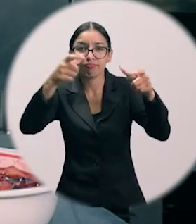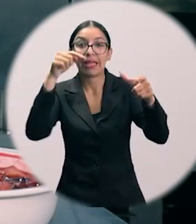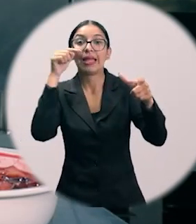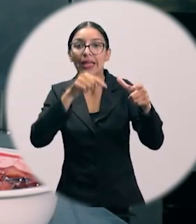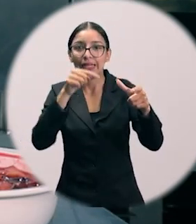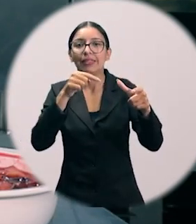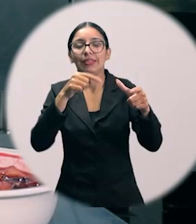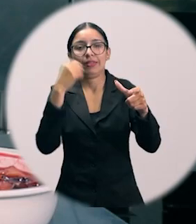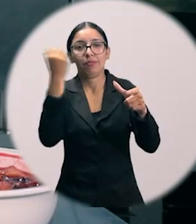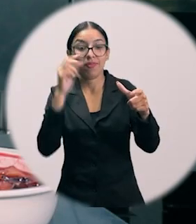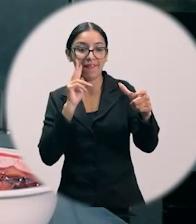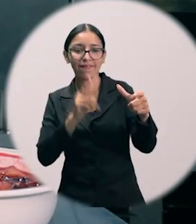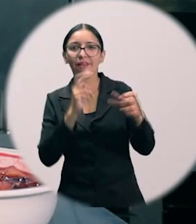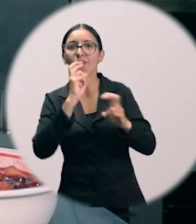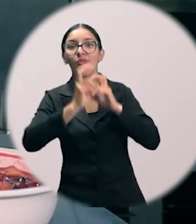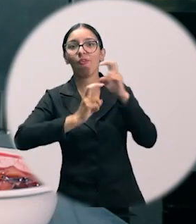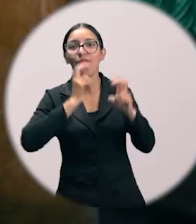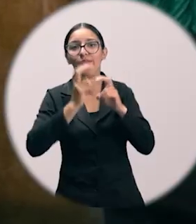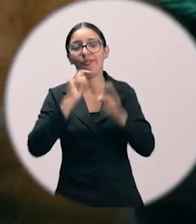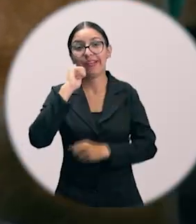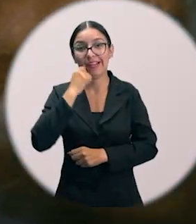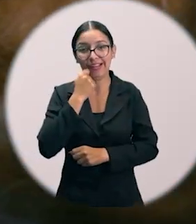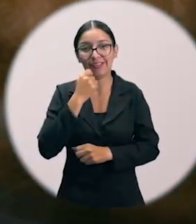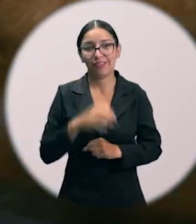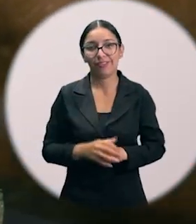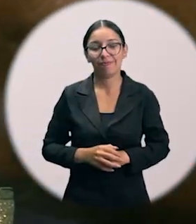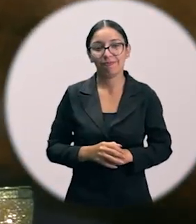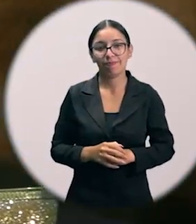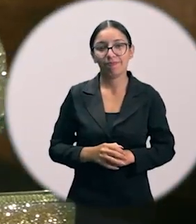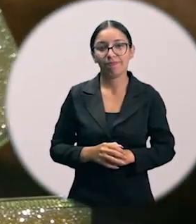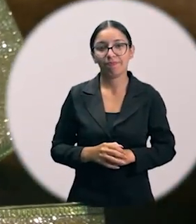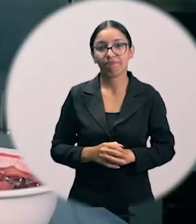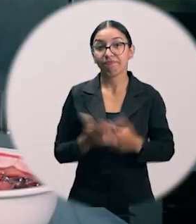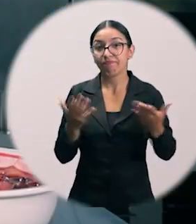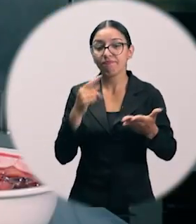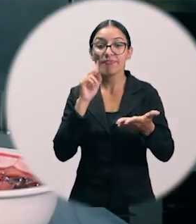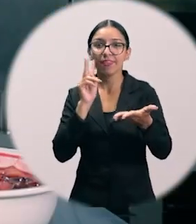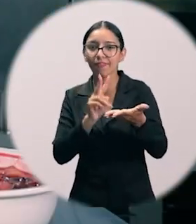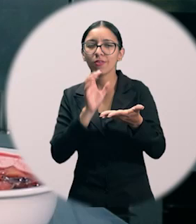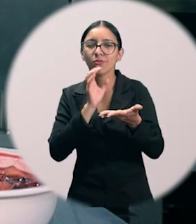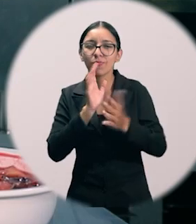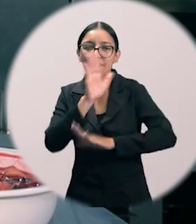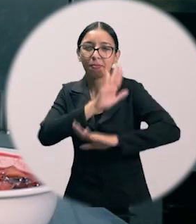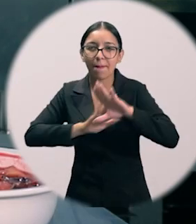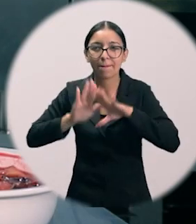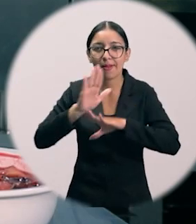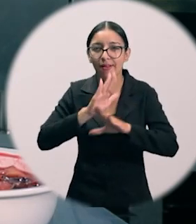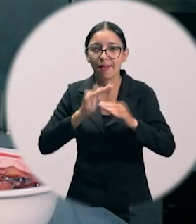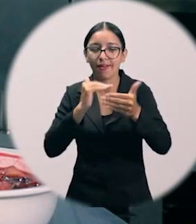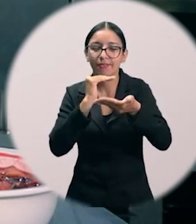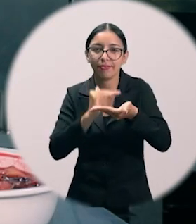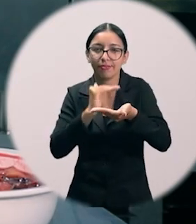ver los colores. que van quedando y cómo se va armando toda la